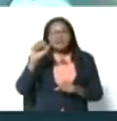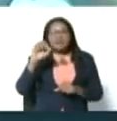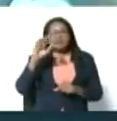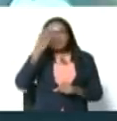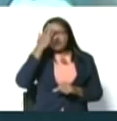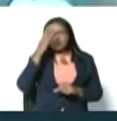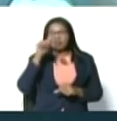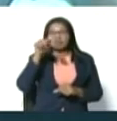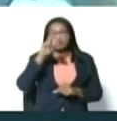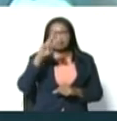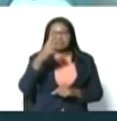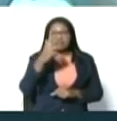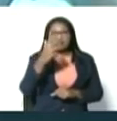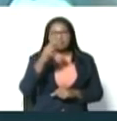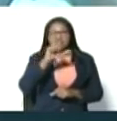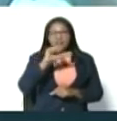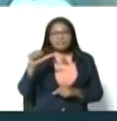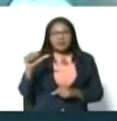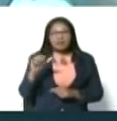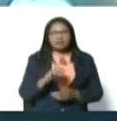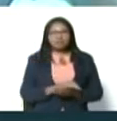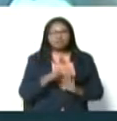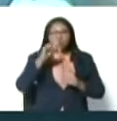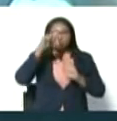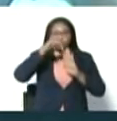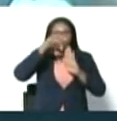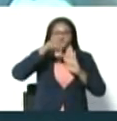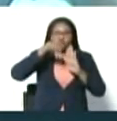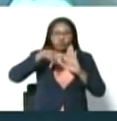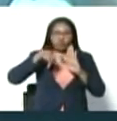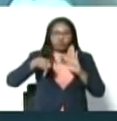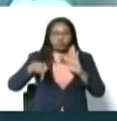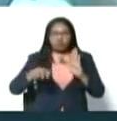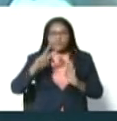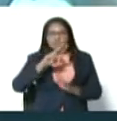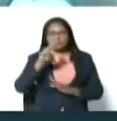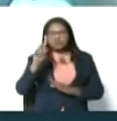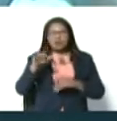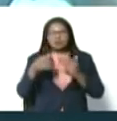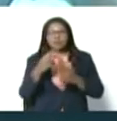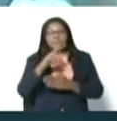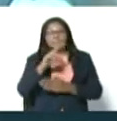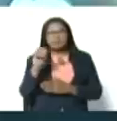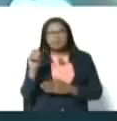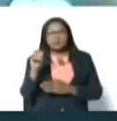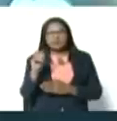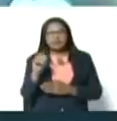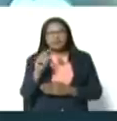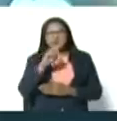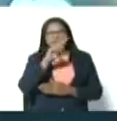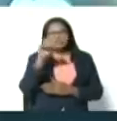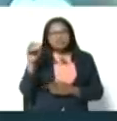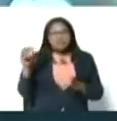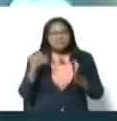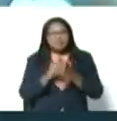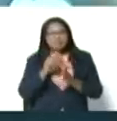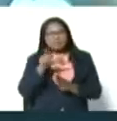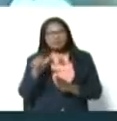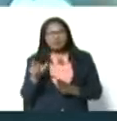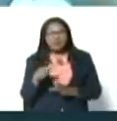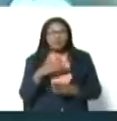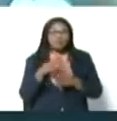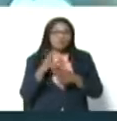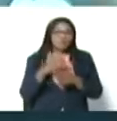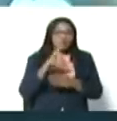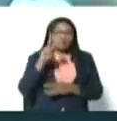Y en esta tercera semana de febrero hemos bajado de 21 casos a 20 casos activos por 100.000 habitantes, a pesar